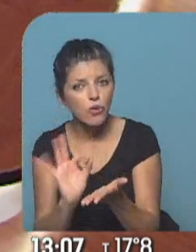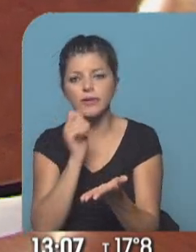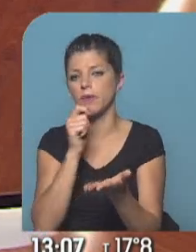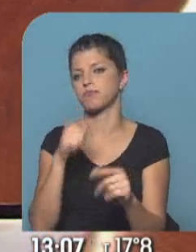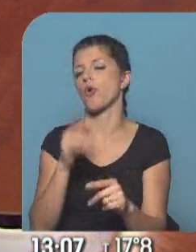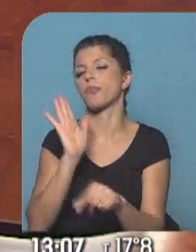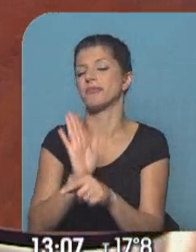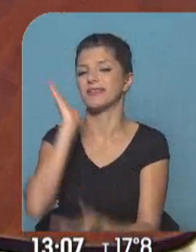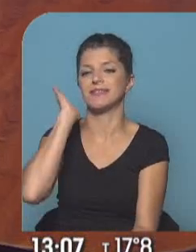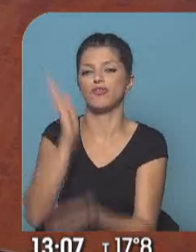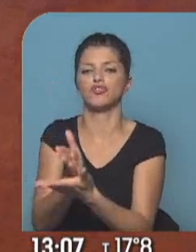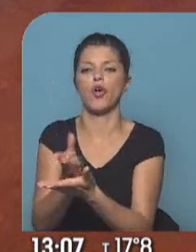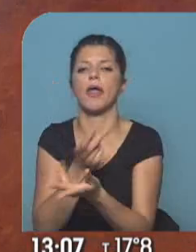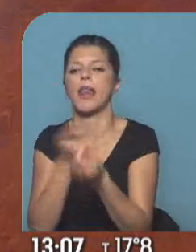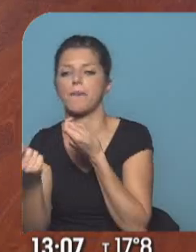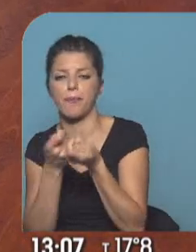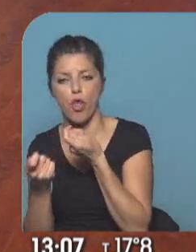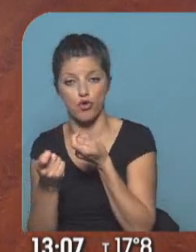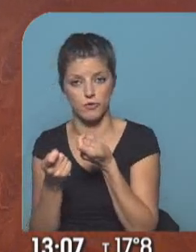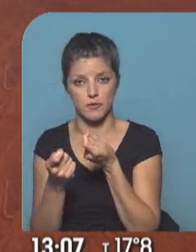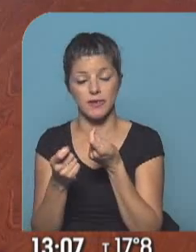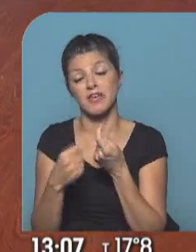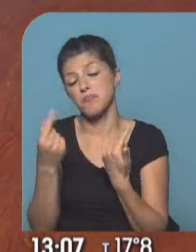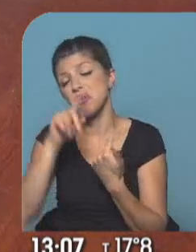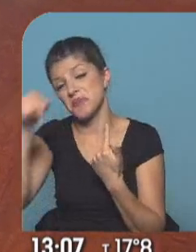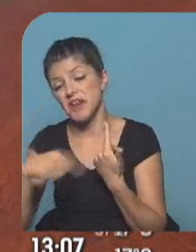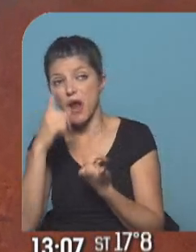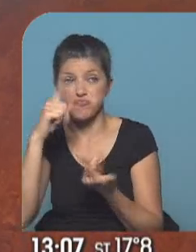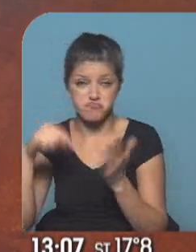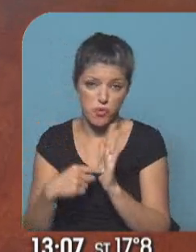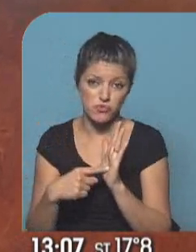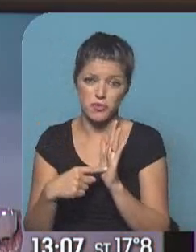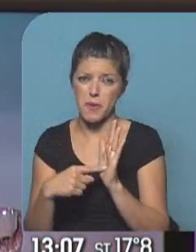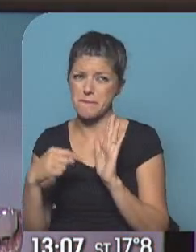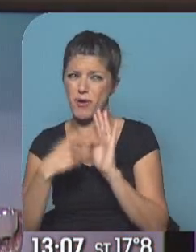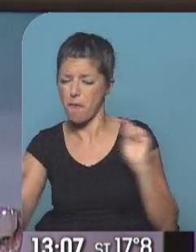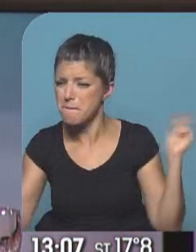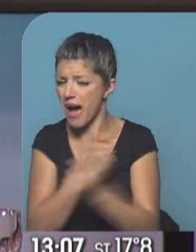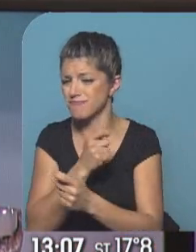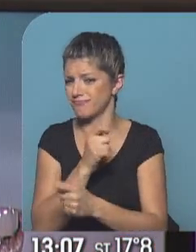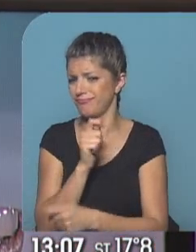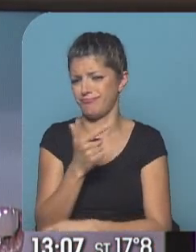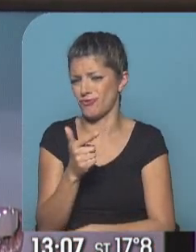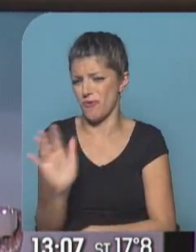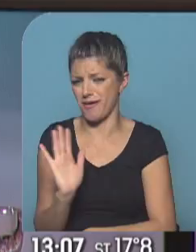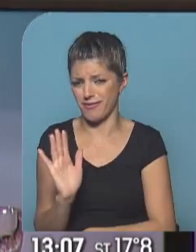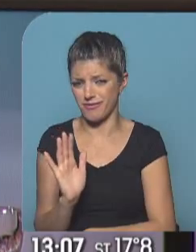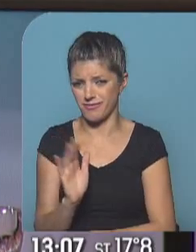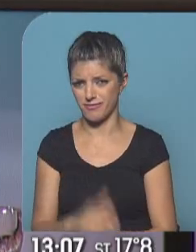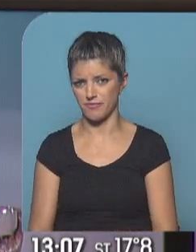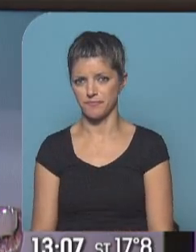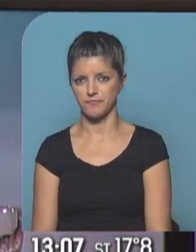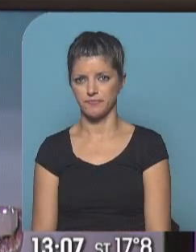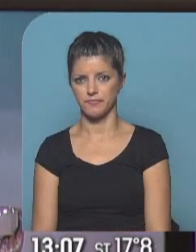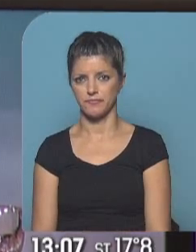sanciones económicas, que puede tener algún efecto puntual, pero me parece que no es un cambio radical, digamos, en la posición de Estados Unidos ni